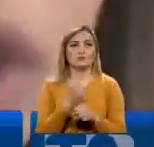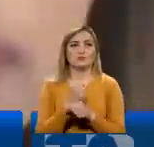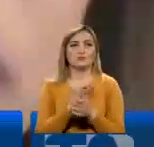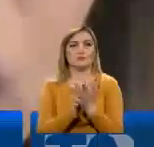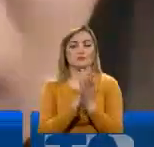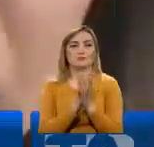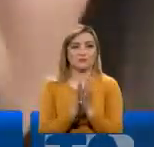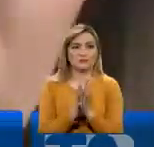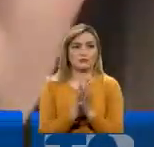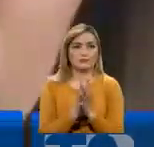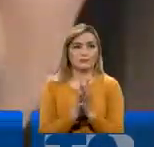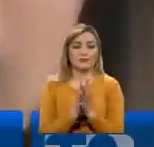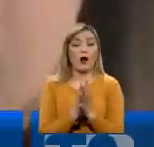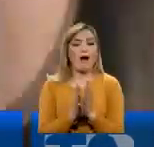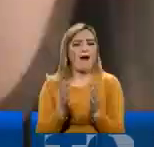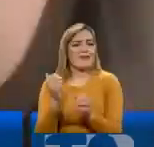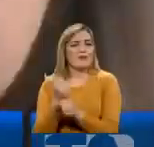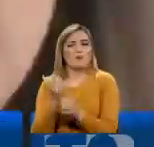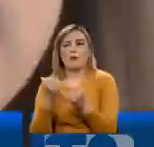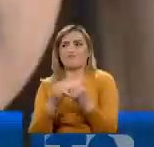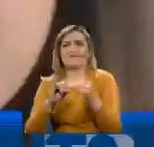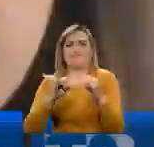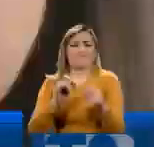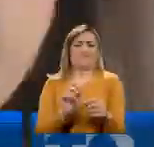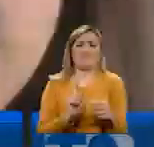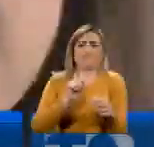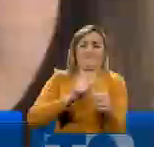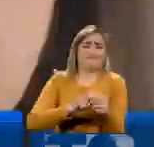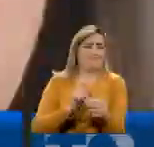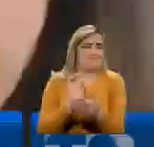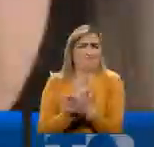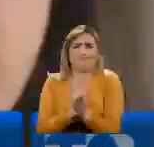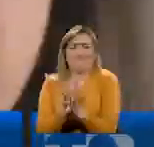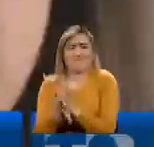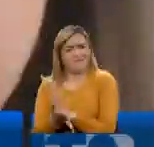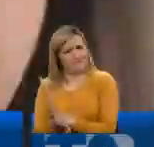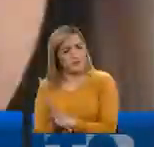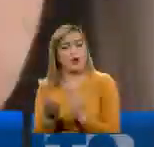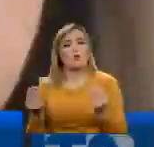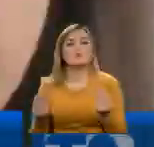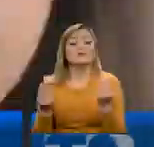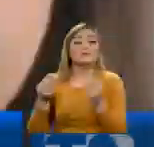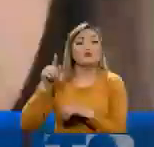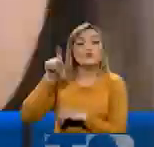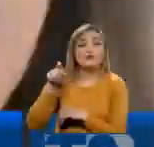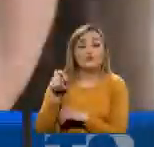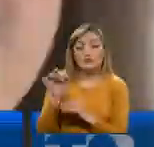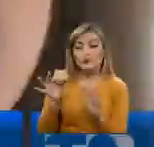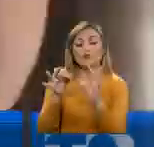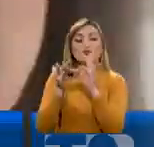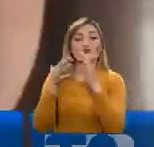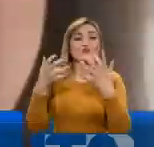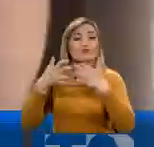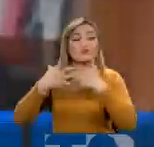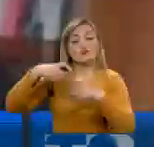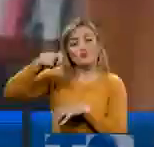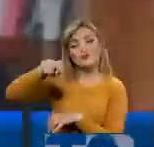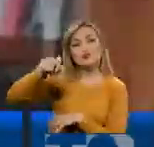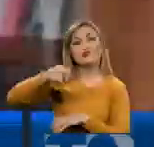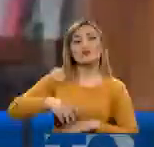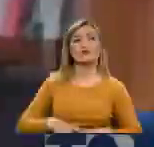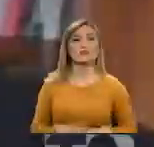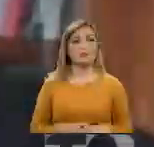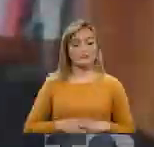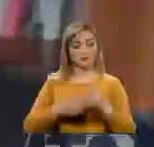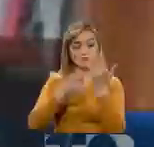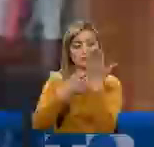en el Ecuador de por sí de empleo informal. Los jóvenes en este momento necesitan una conexión con esa necesidad. El